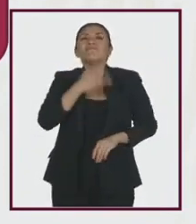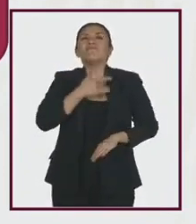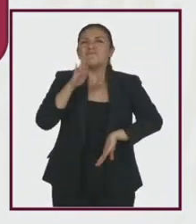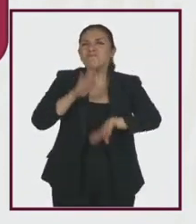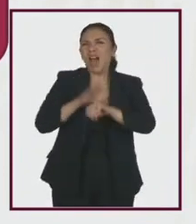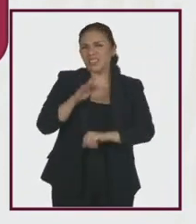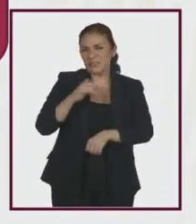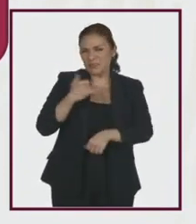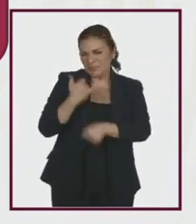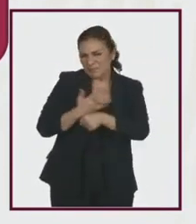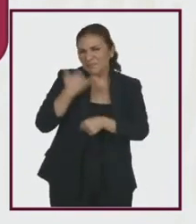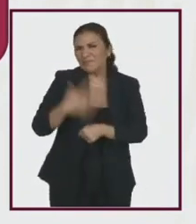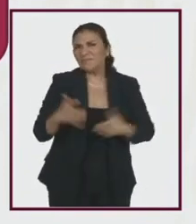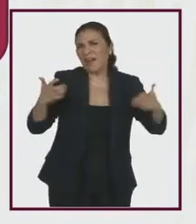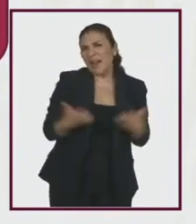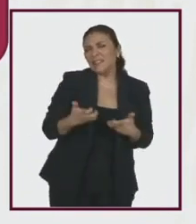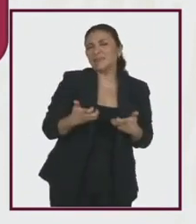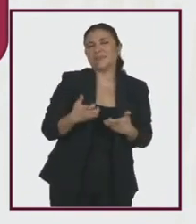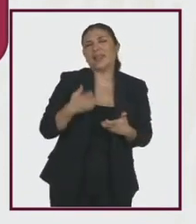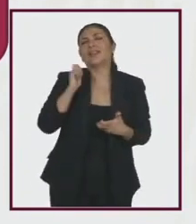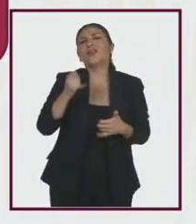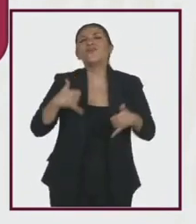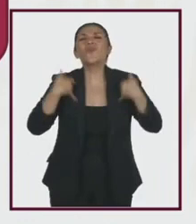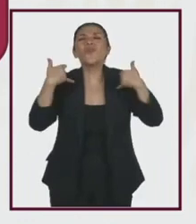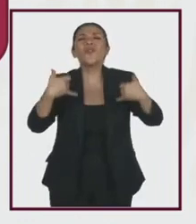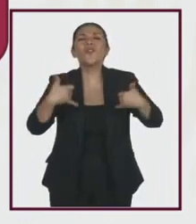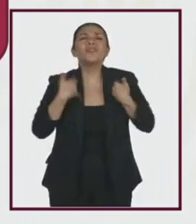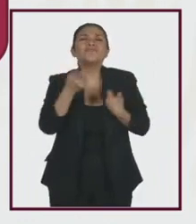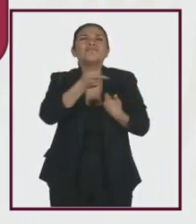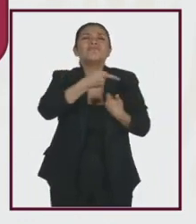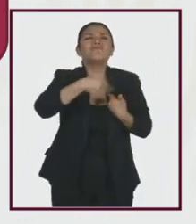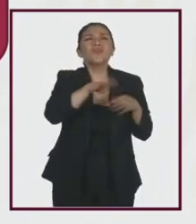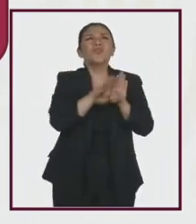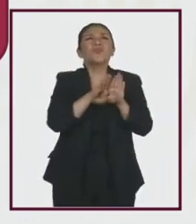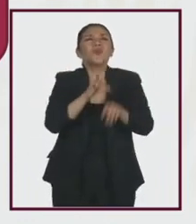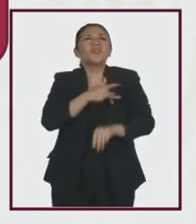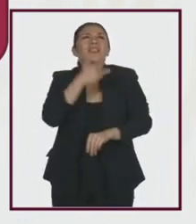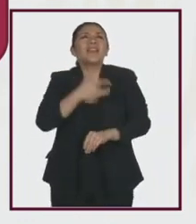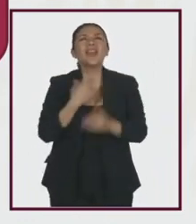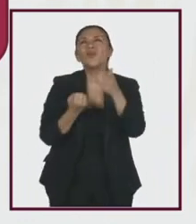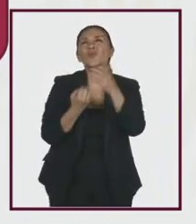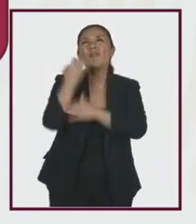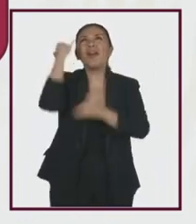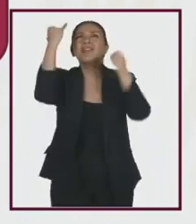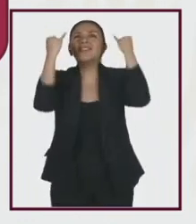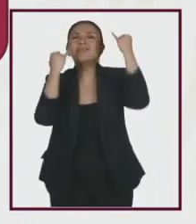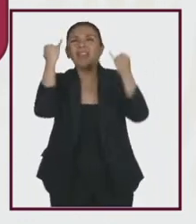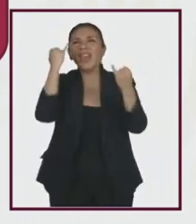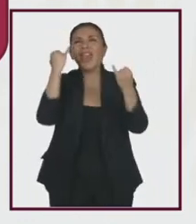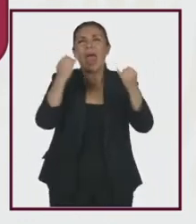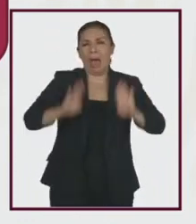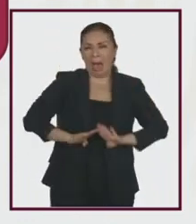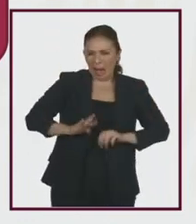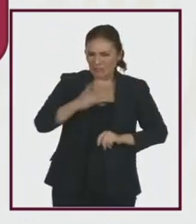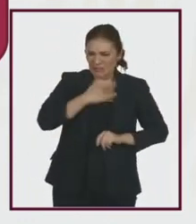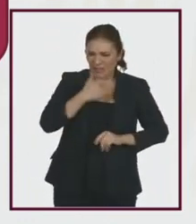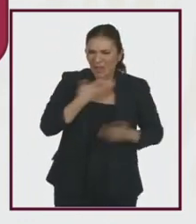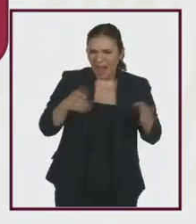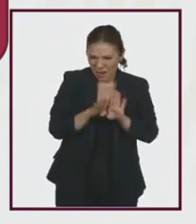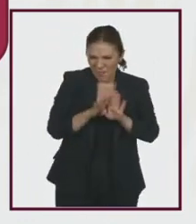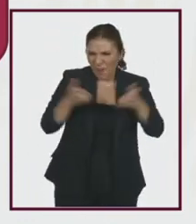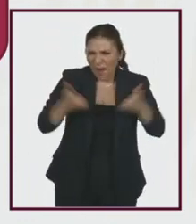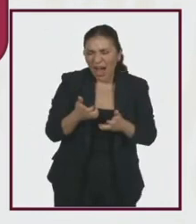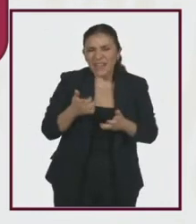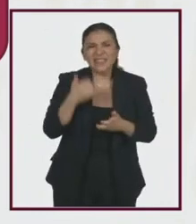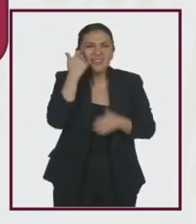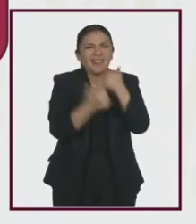riesgos. La adolescencia es un periodo en el que estamos expuestos a ideas, estamos expuestos a conductas, buscamos la